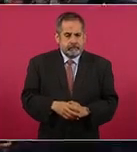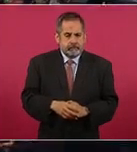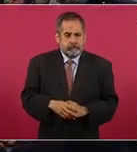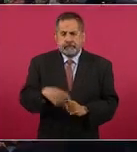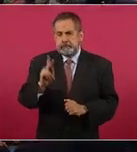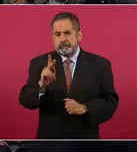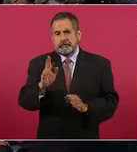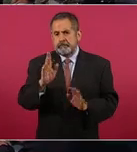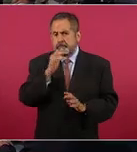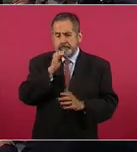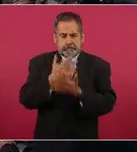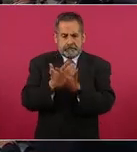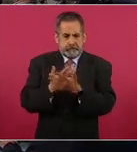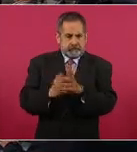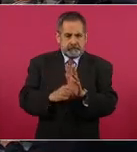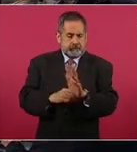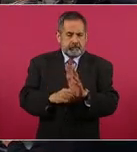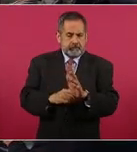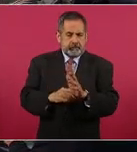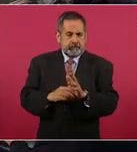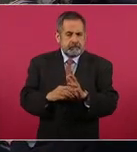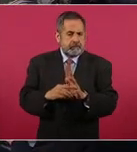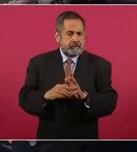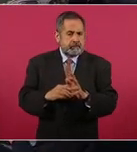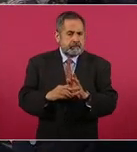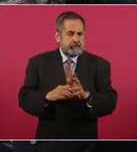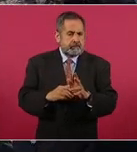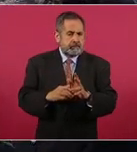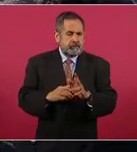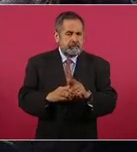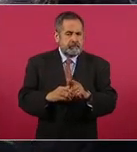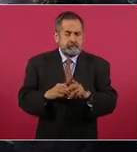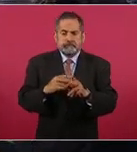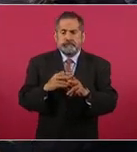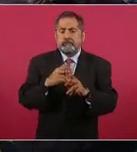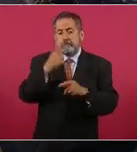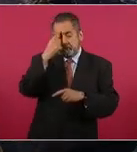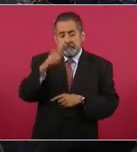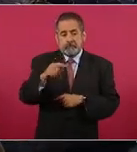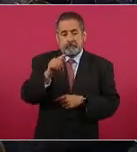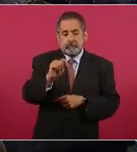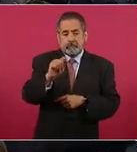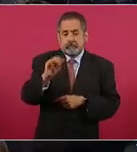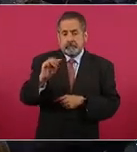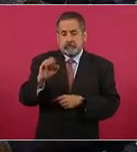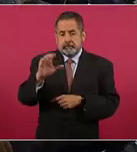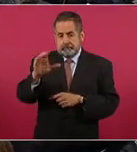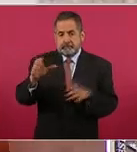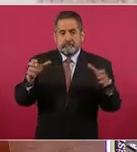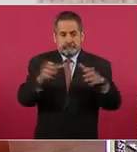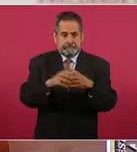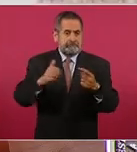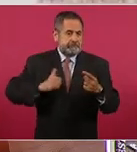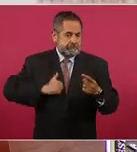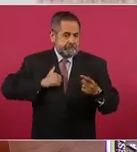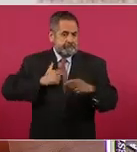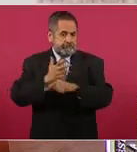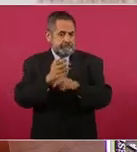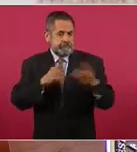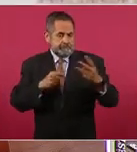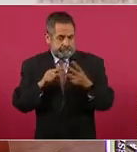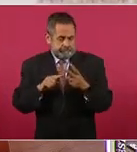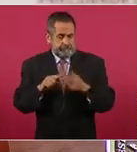pero eso es para el tratado. La reunión del día 12,